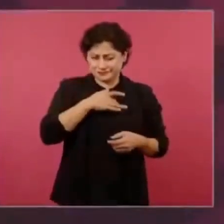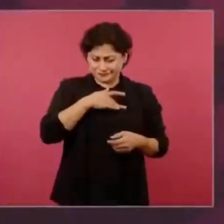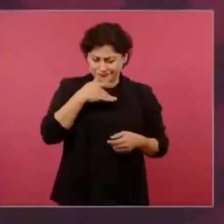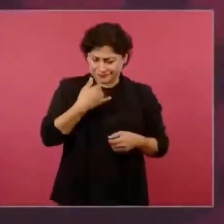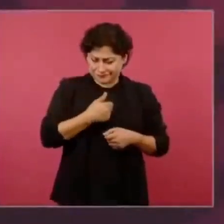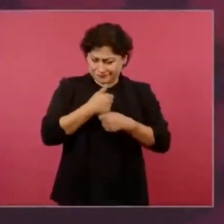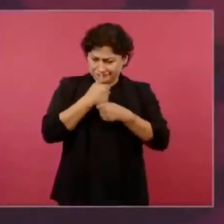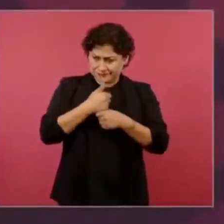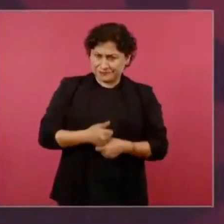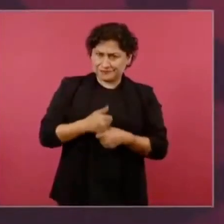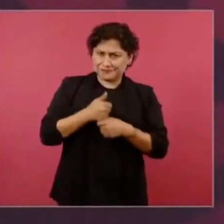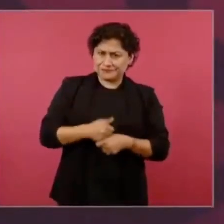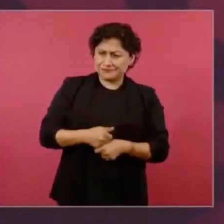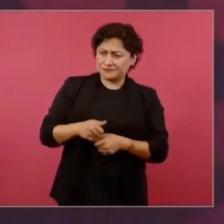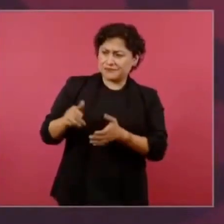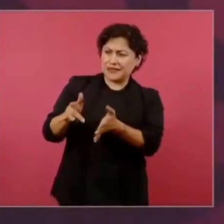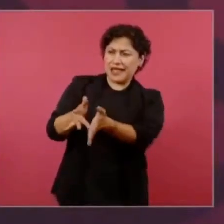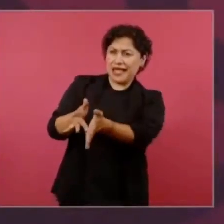con la tragedia, con el dolor.